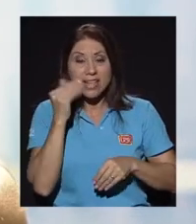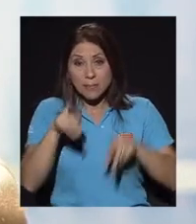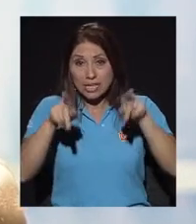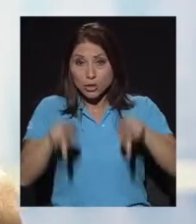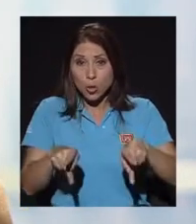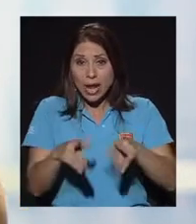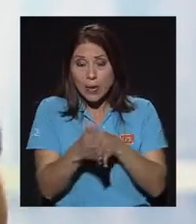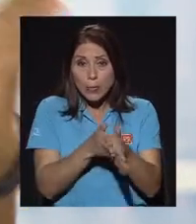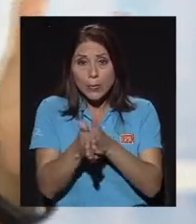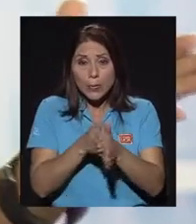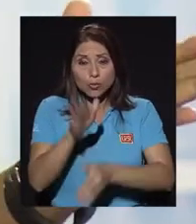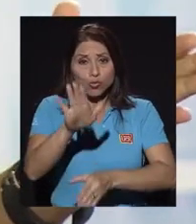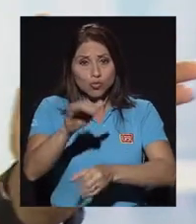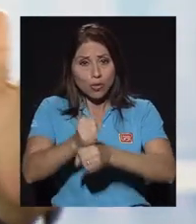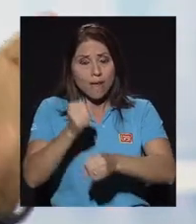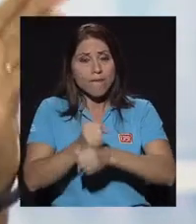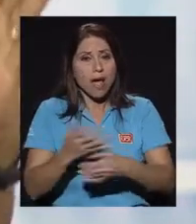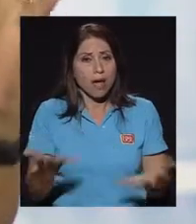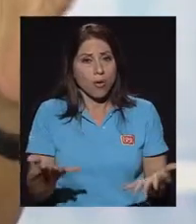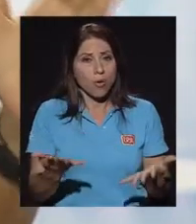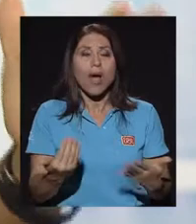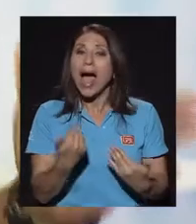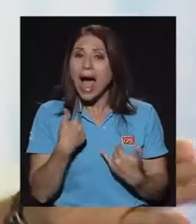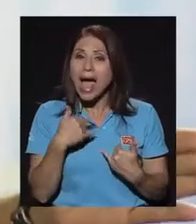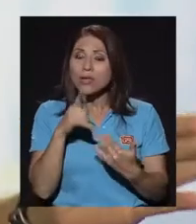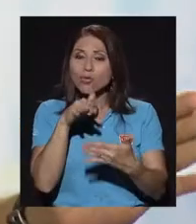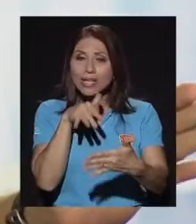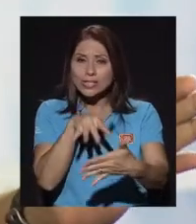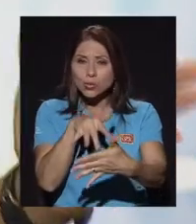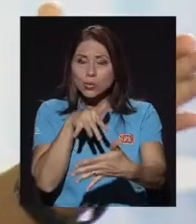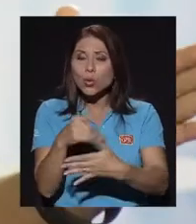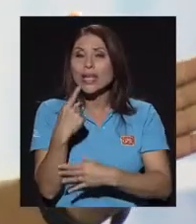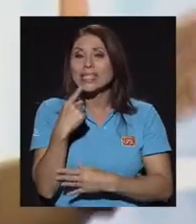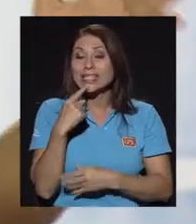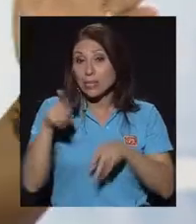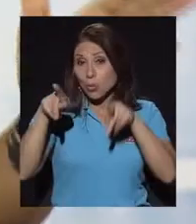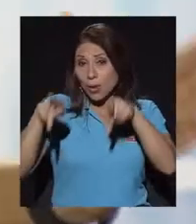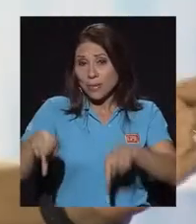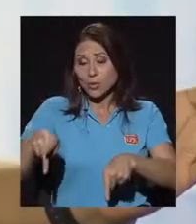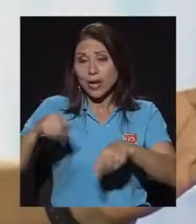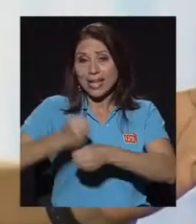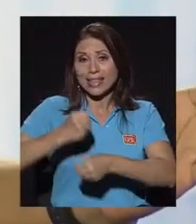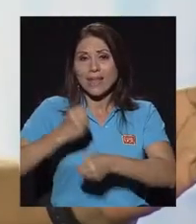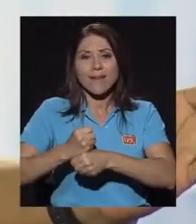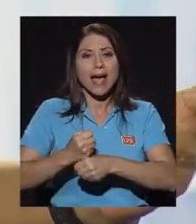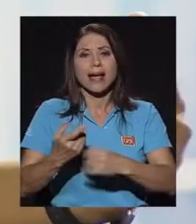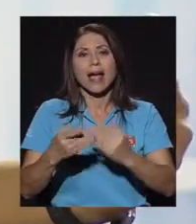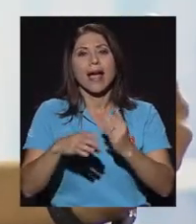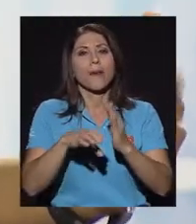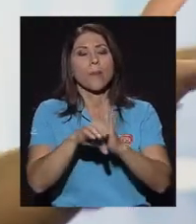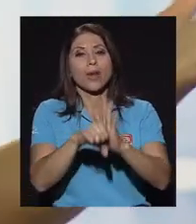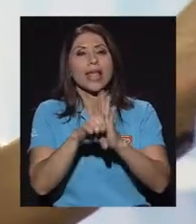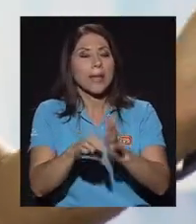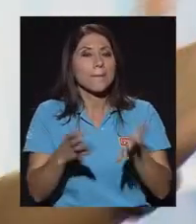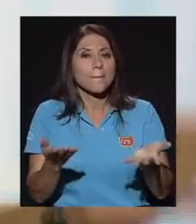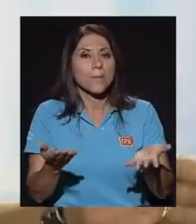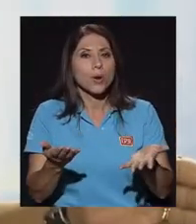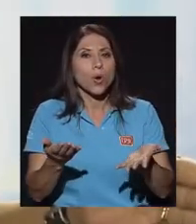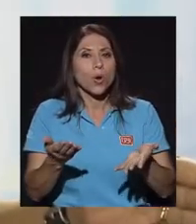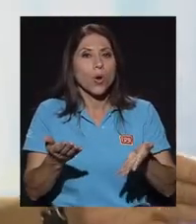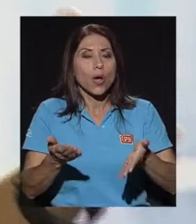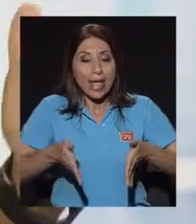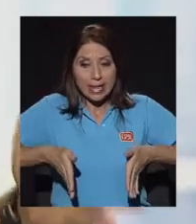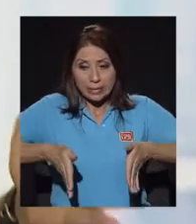trabajo. Hay un estudio que nos dice cuánto es el rendimiento de una persona que trabaja, por ejemplo, en un vías de